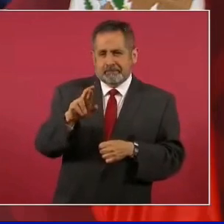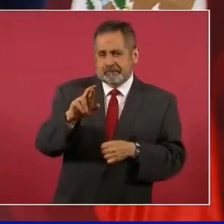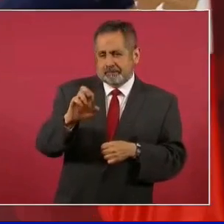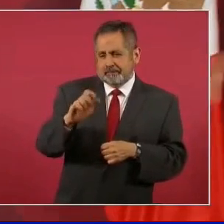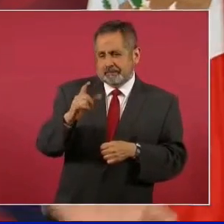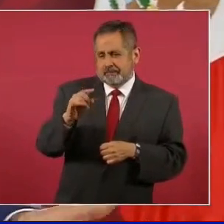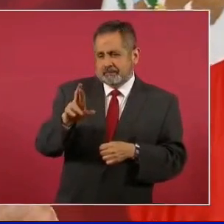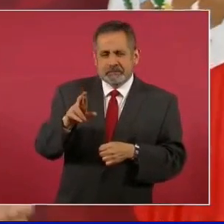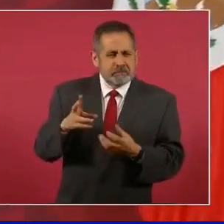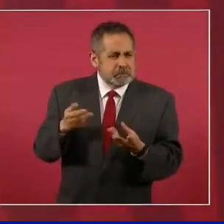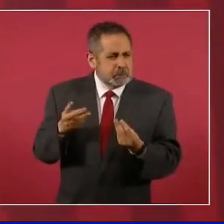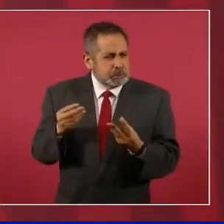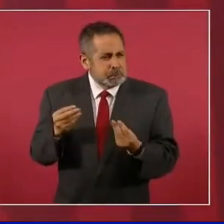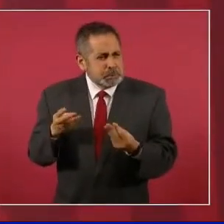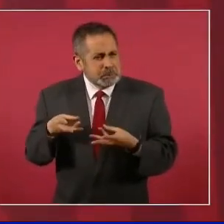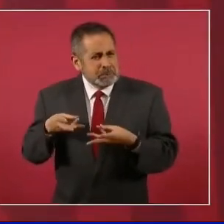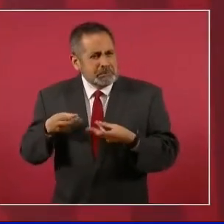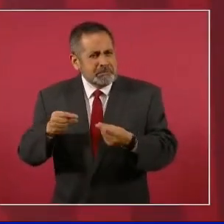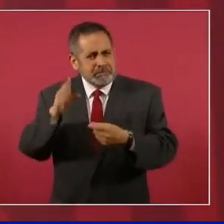¿cuánto aparato?